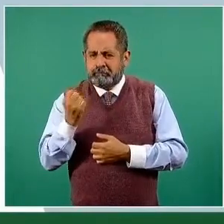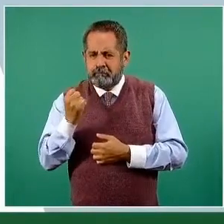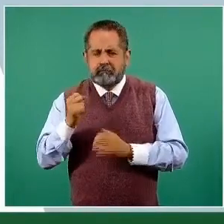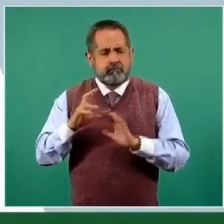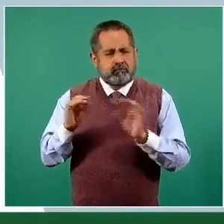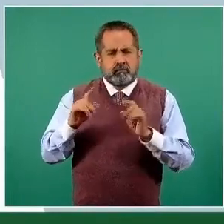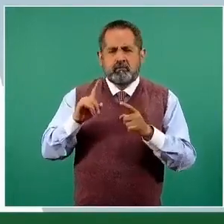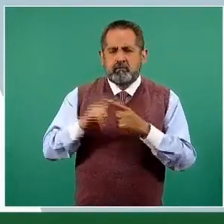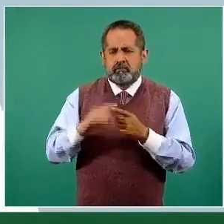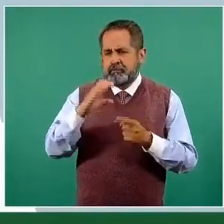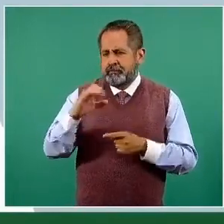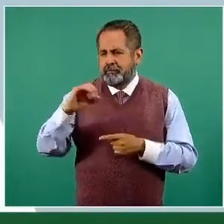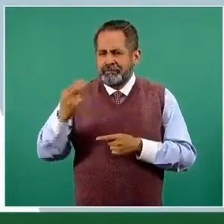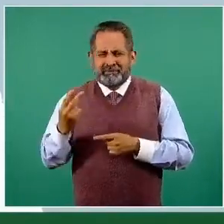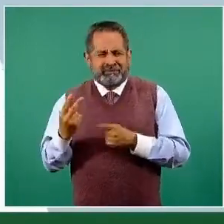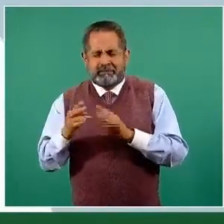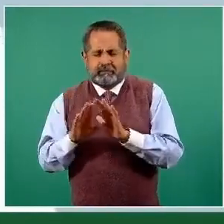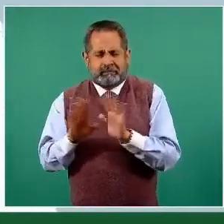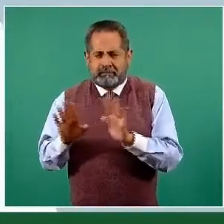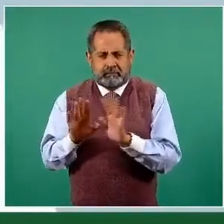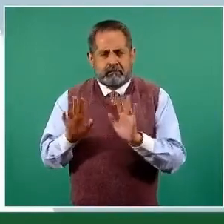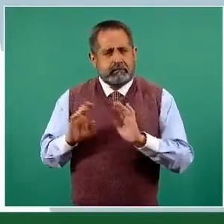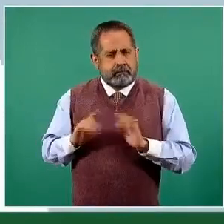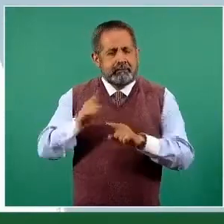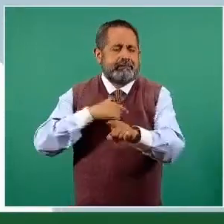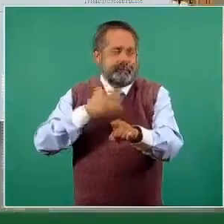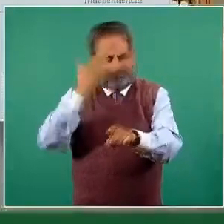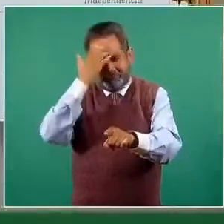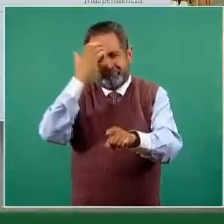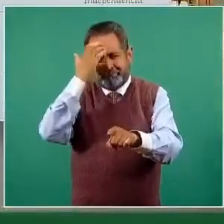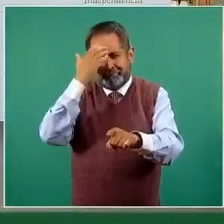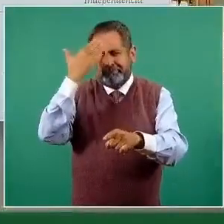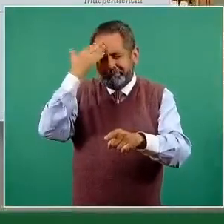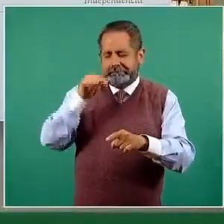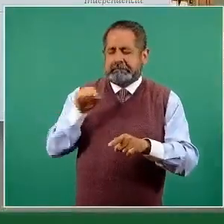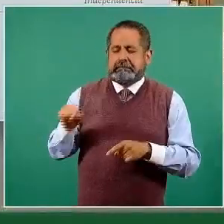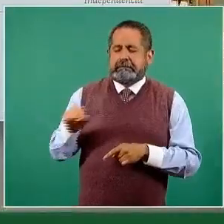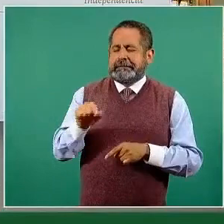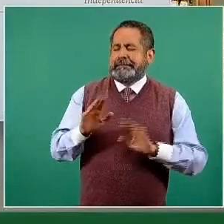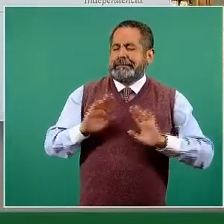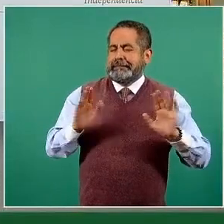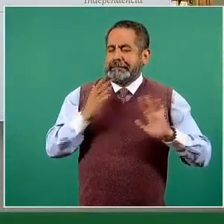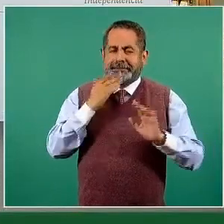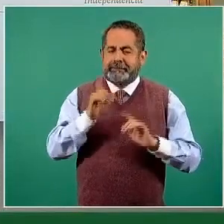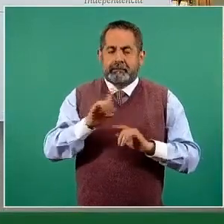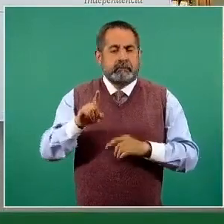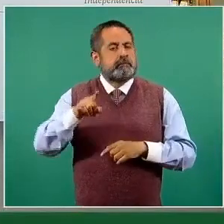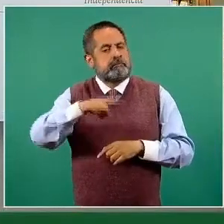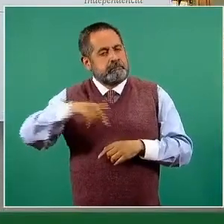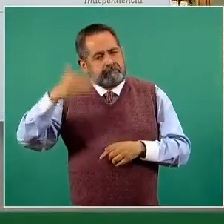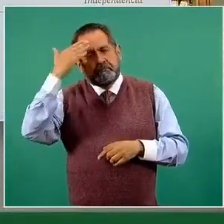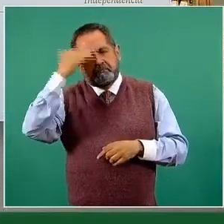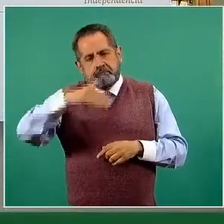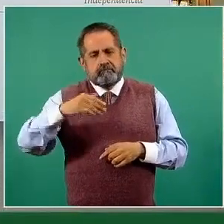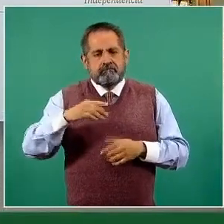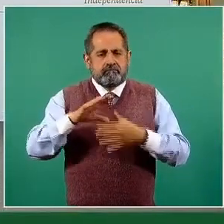otros nutrientes que ya empezamos a conocer mejor en nuestro país gracias a